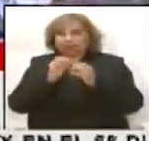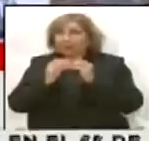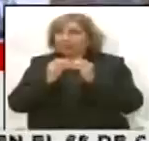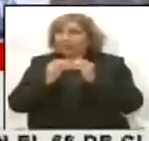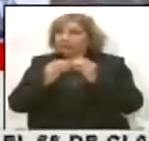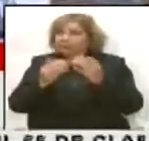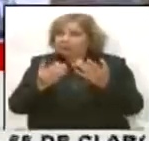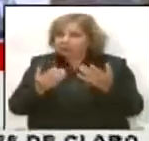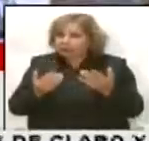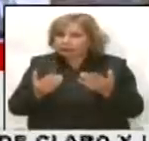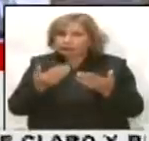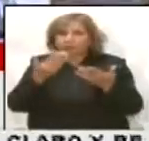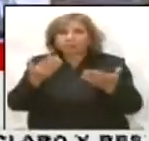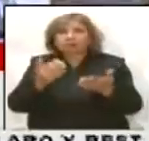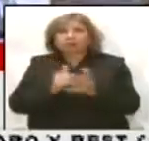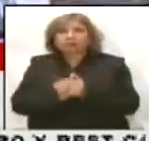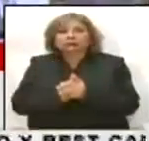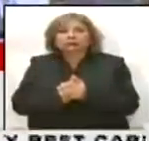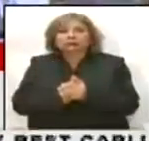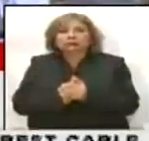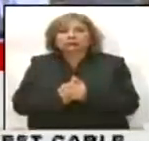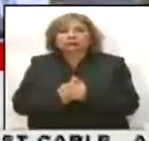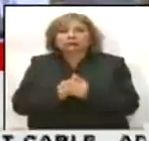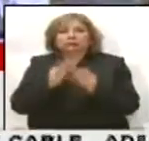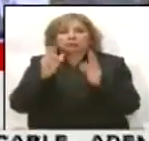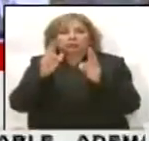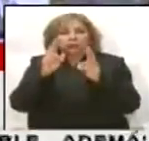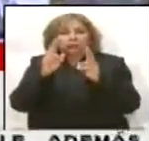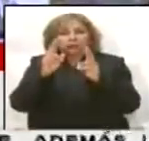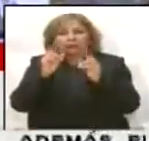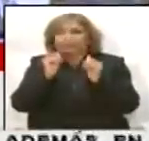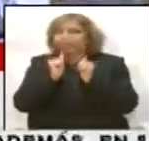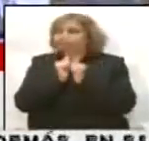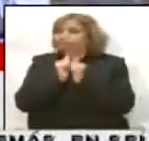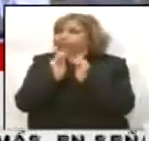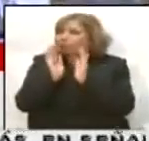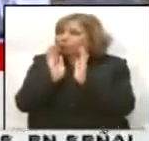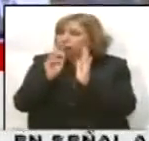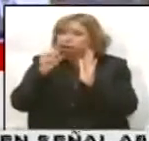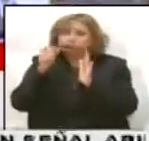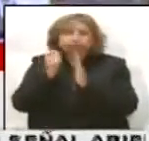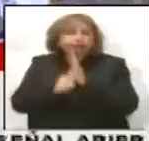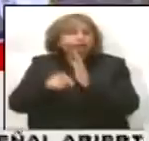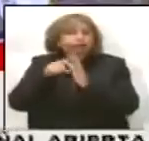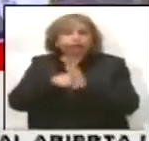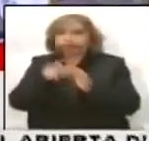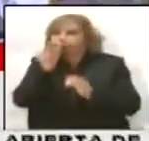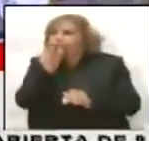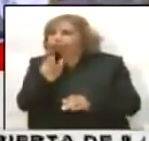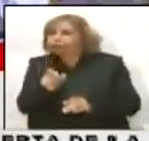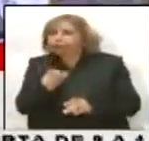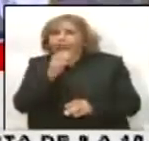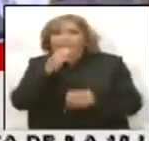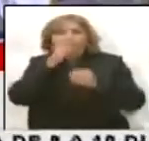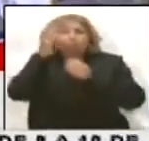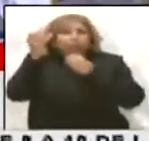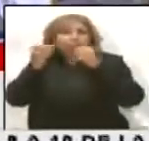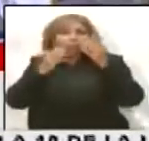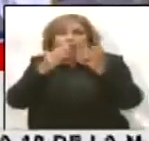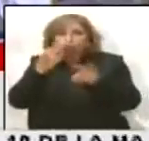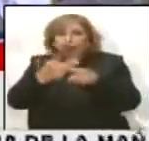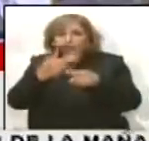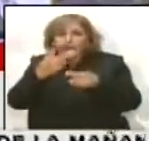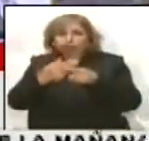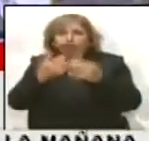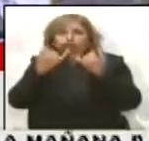supuesto, las autoridades correspondientes. Ojalá que, a pesar del daño que se le ha hecho a esa persona, de la que se ha difundido además su nombre,